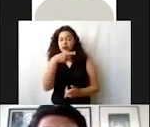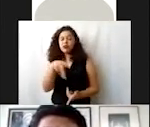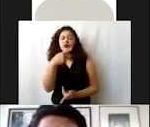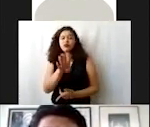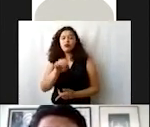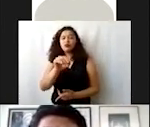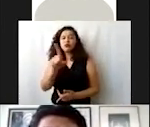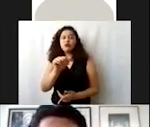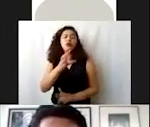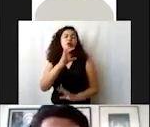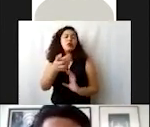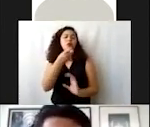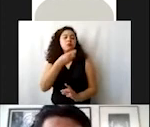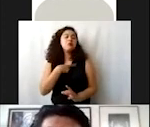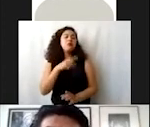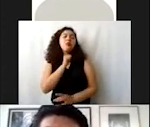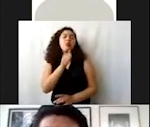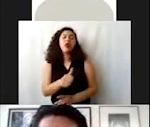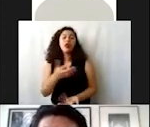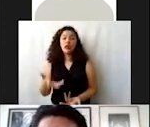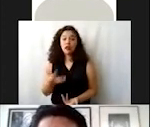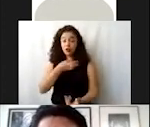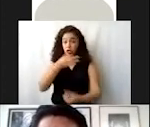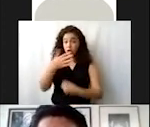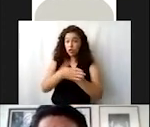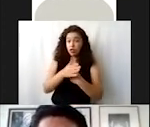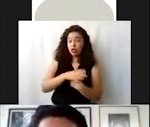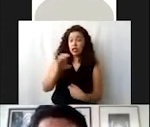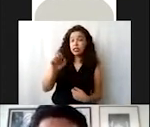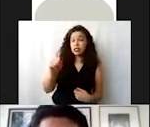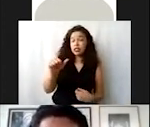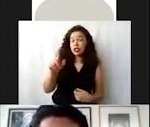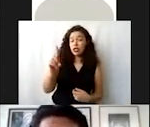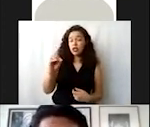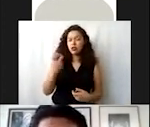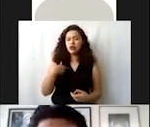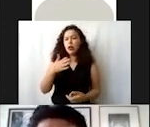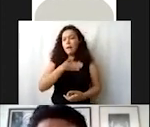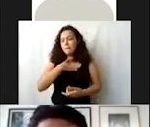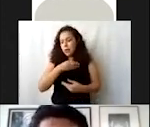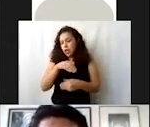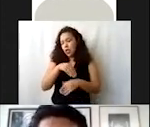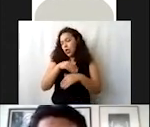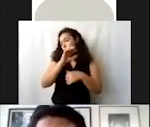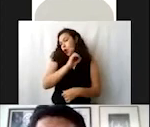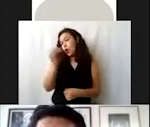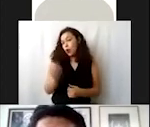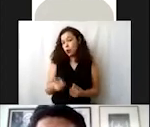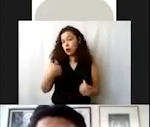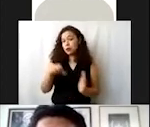tributario. Le notifico por estrados, porque está dentro de mis facultades conforme al